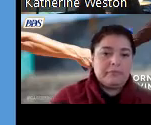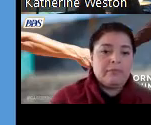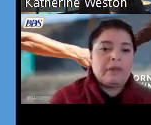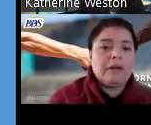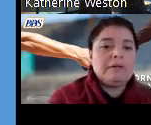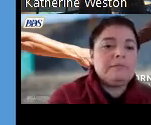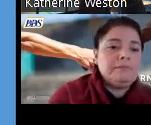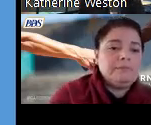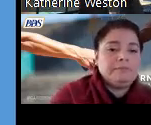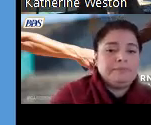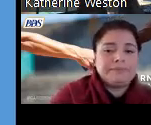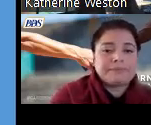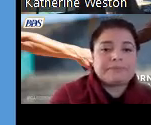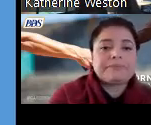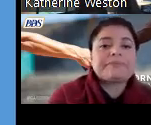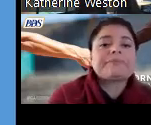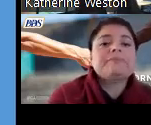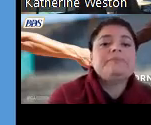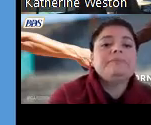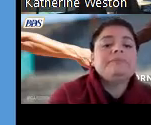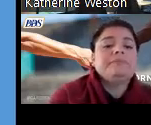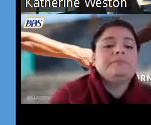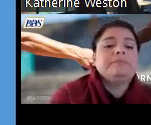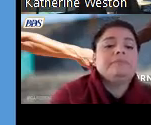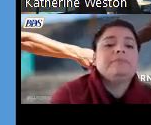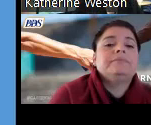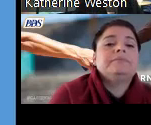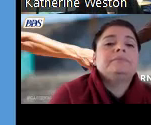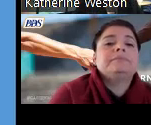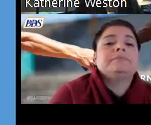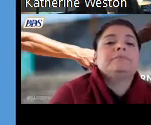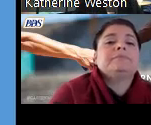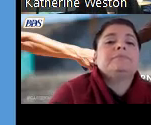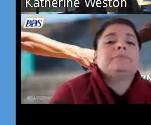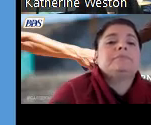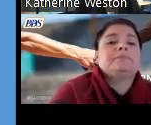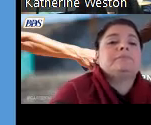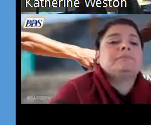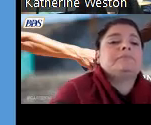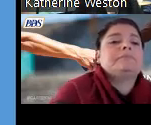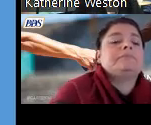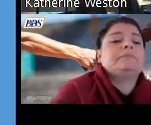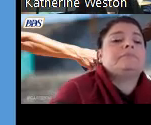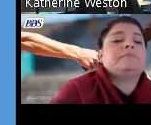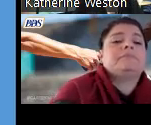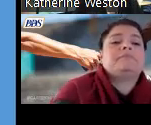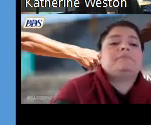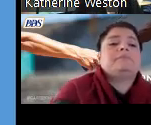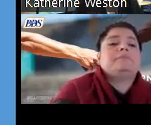cómo gastó sus servicios de compras y órdenes y esto se